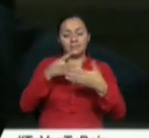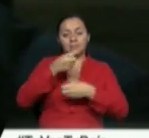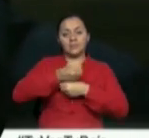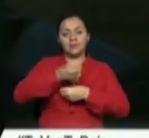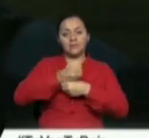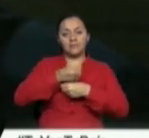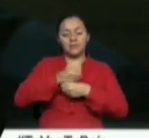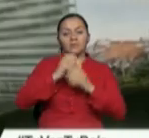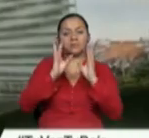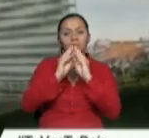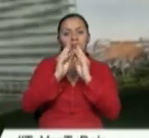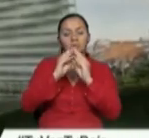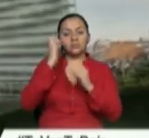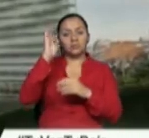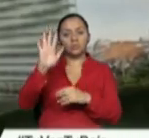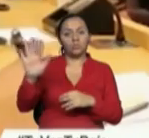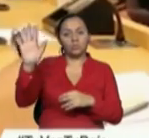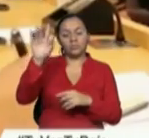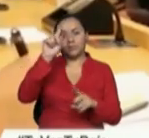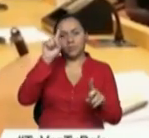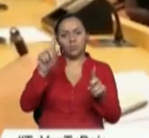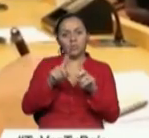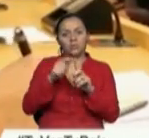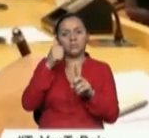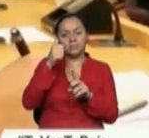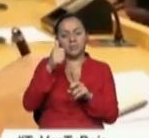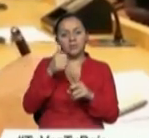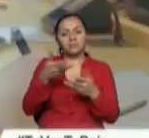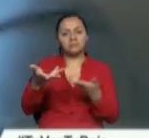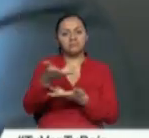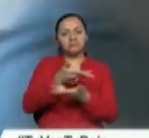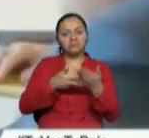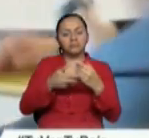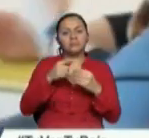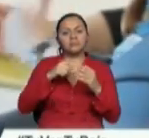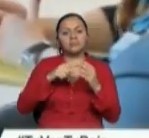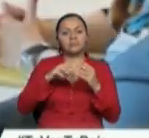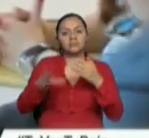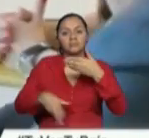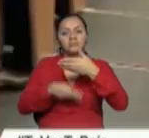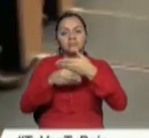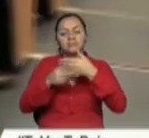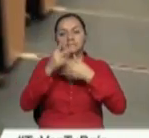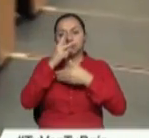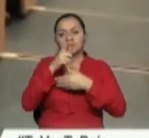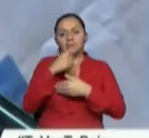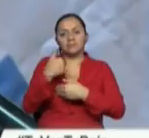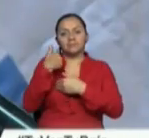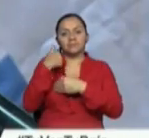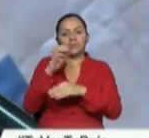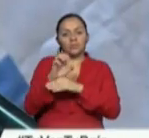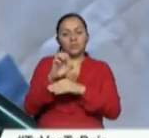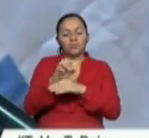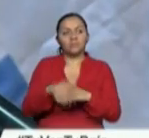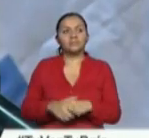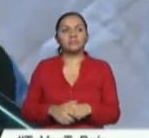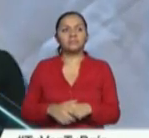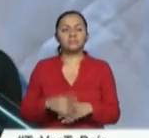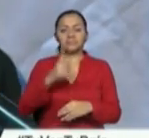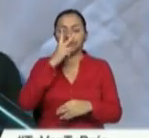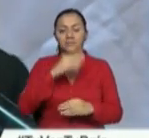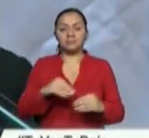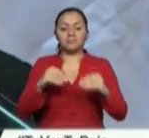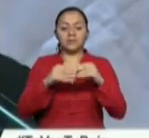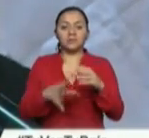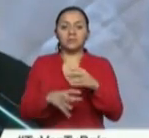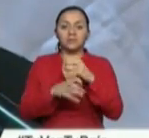europeo consta el tratamiento de la ratificación del acuerdo multipartes del protocolo de adhesión por parte del Ecuador prevé asegurar y